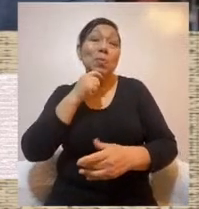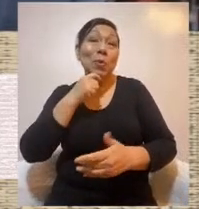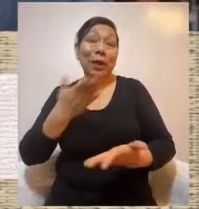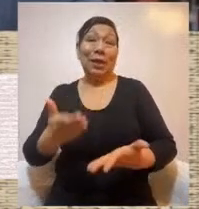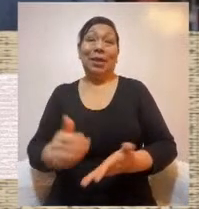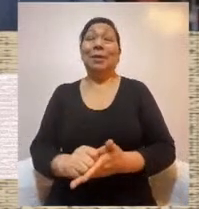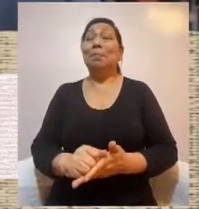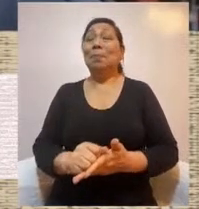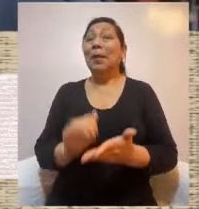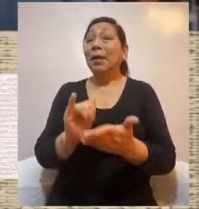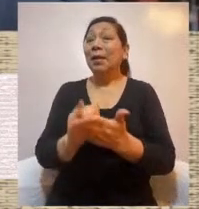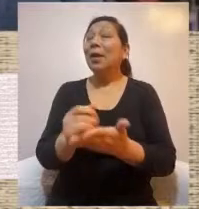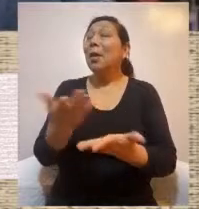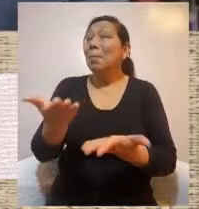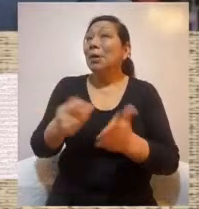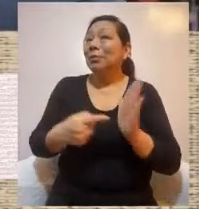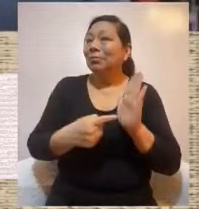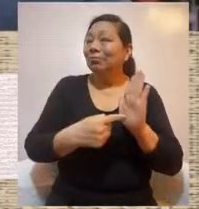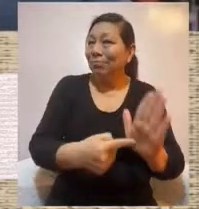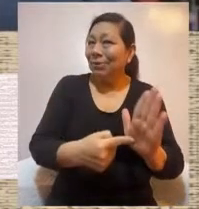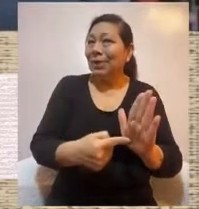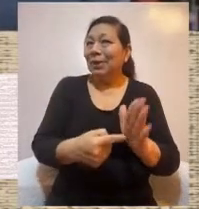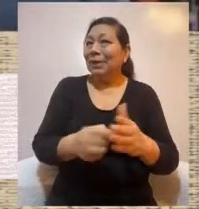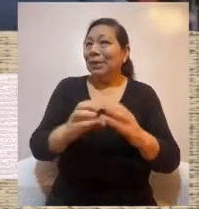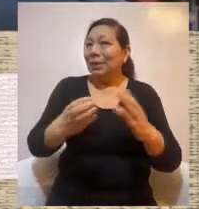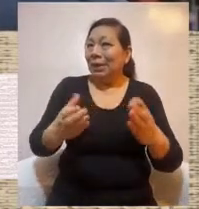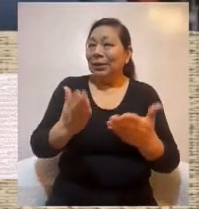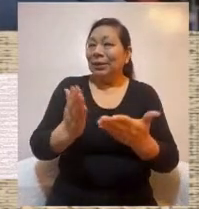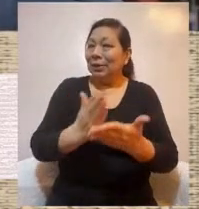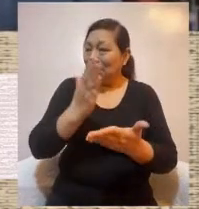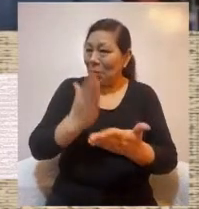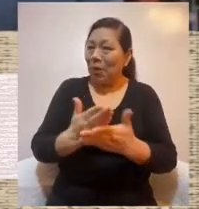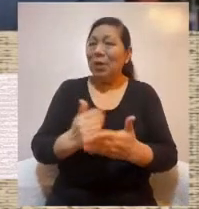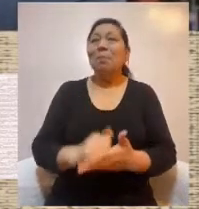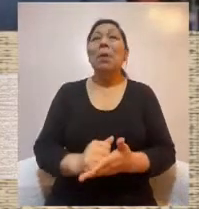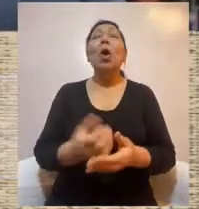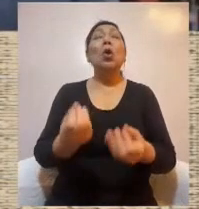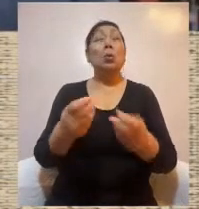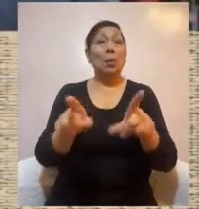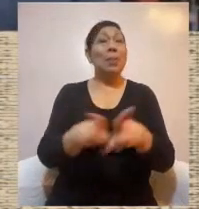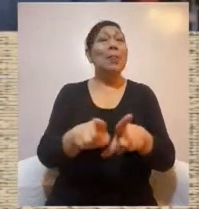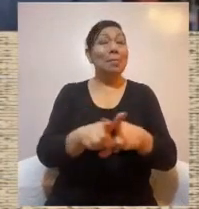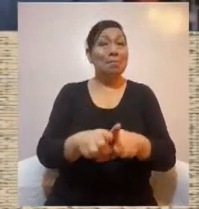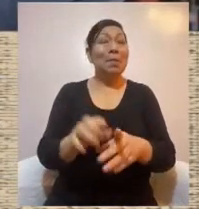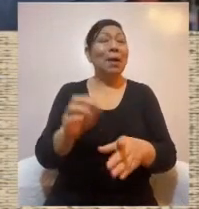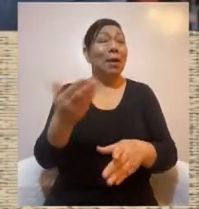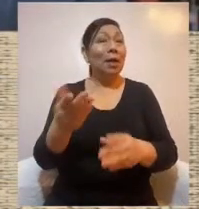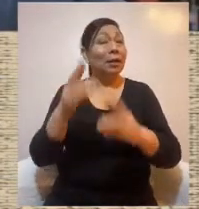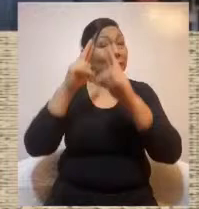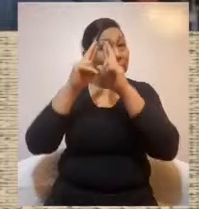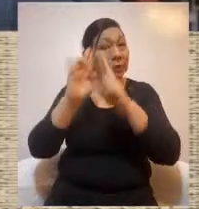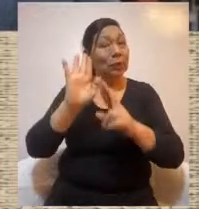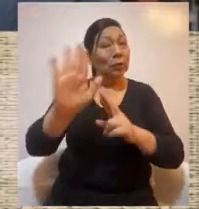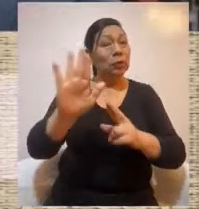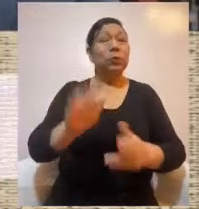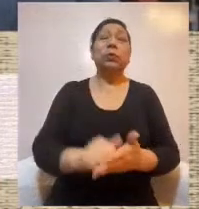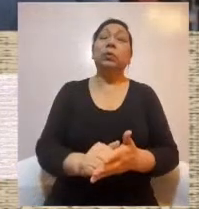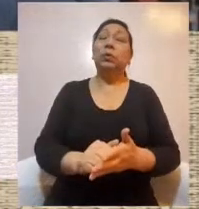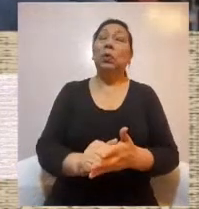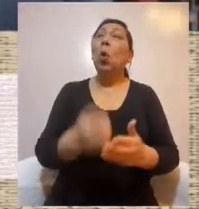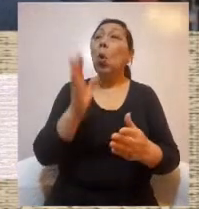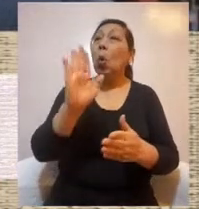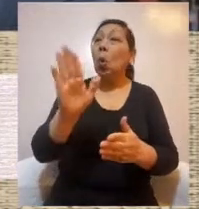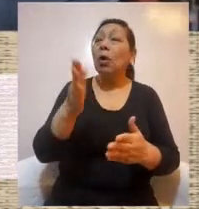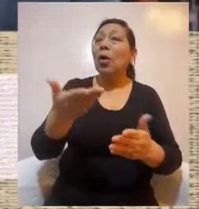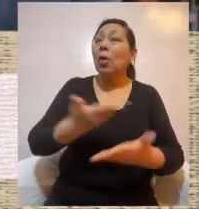porque concretamente es la mujer la más expuesta a esta clase de situaciones, y también se advierte que existen vulneraciones de derechos